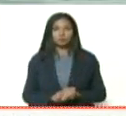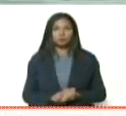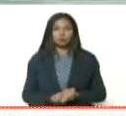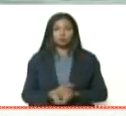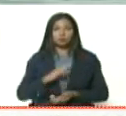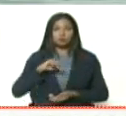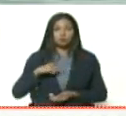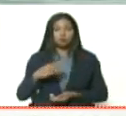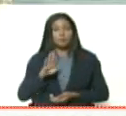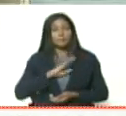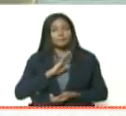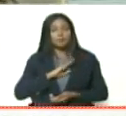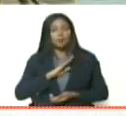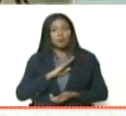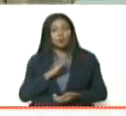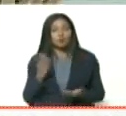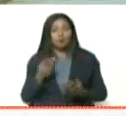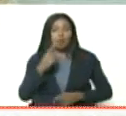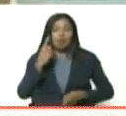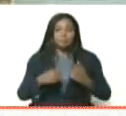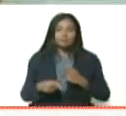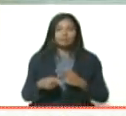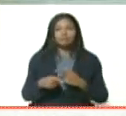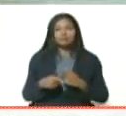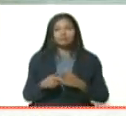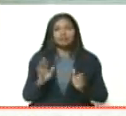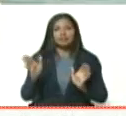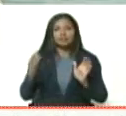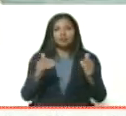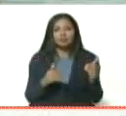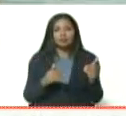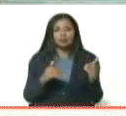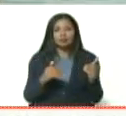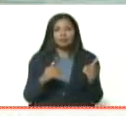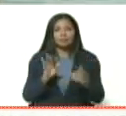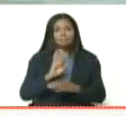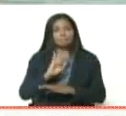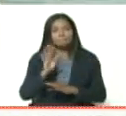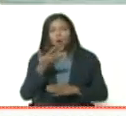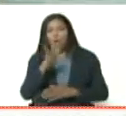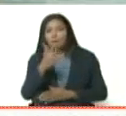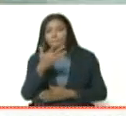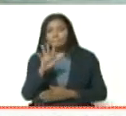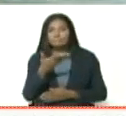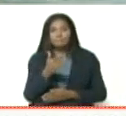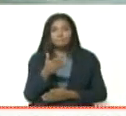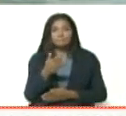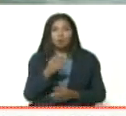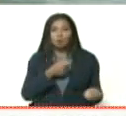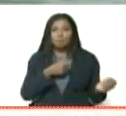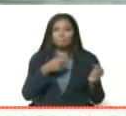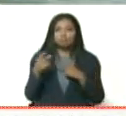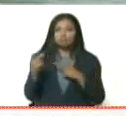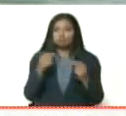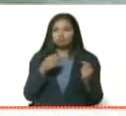Nosotros estábamos trayendo la mitad de los CLAP, aproximadamente, del exterior.